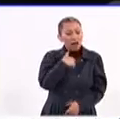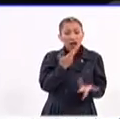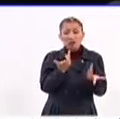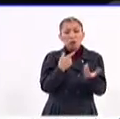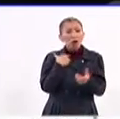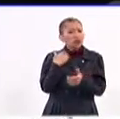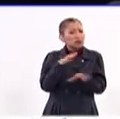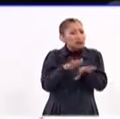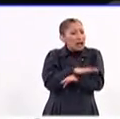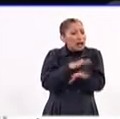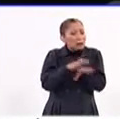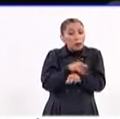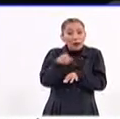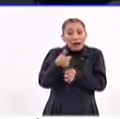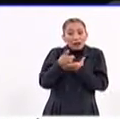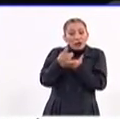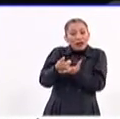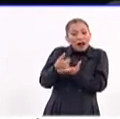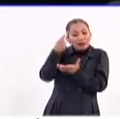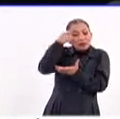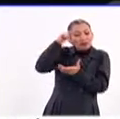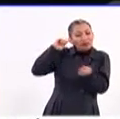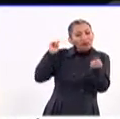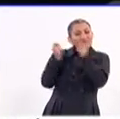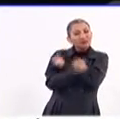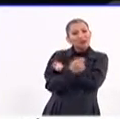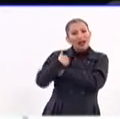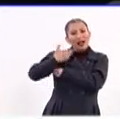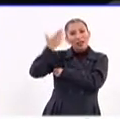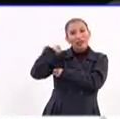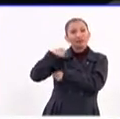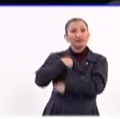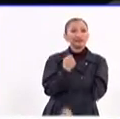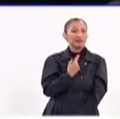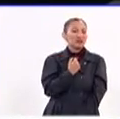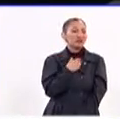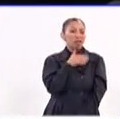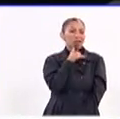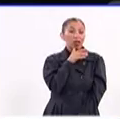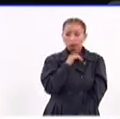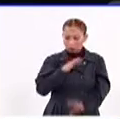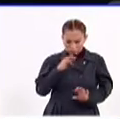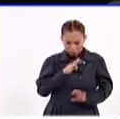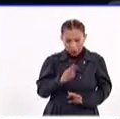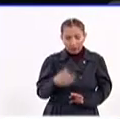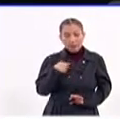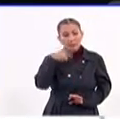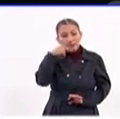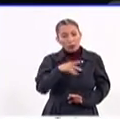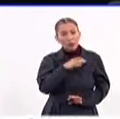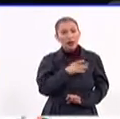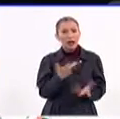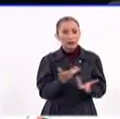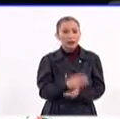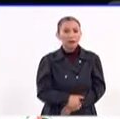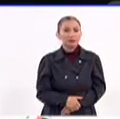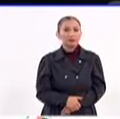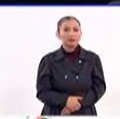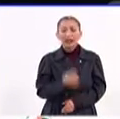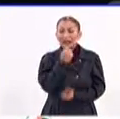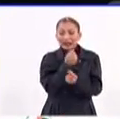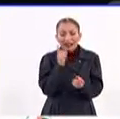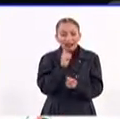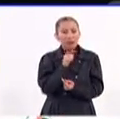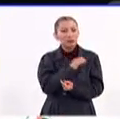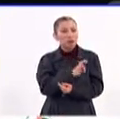algo revolucionario porque nos permite cambiar esas etiquetas que nos hemos pegado a nosotros mismos de lo que el mexicano puede o no puede hacer, lo que las